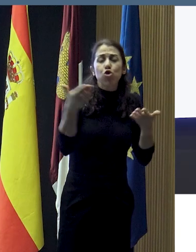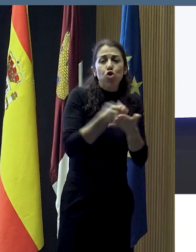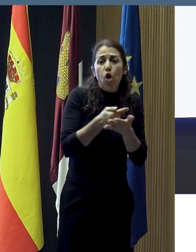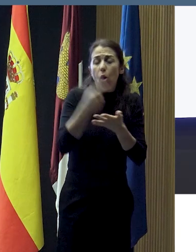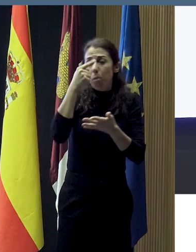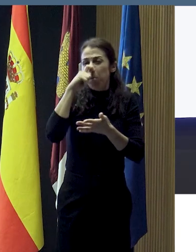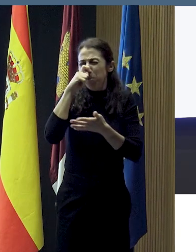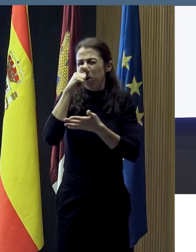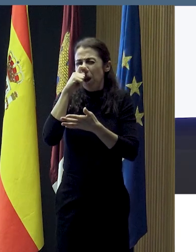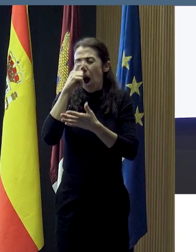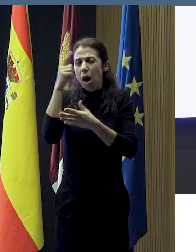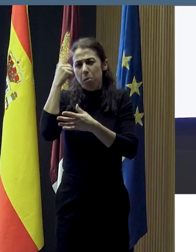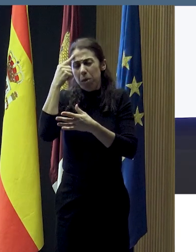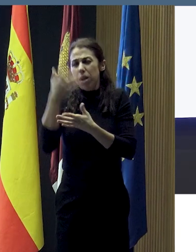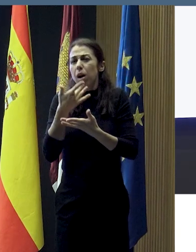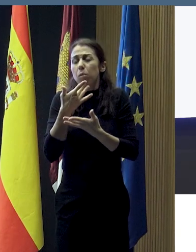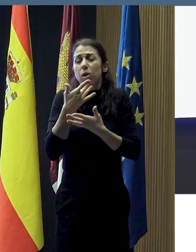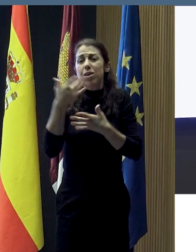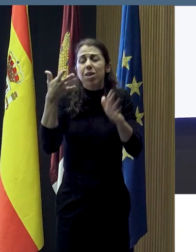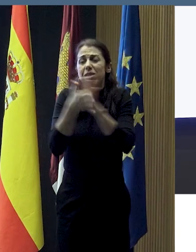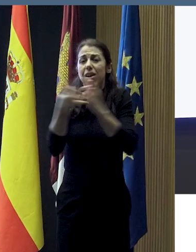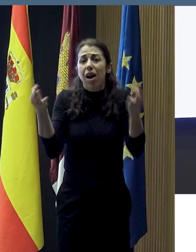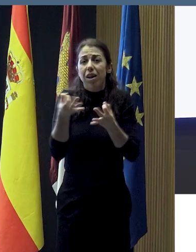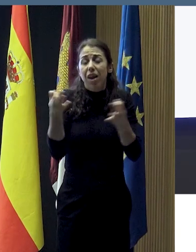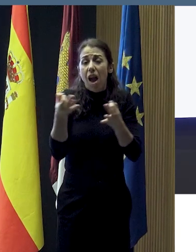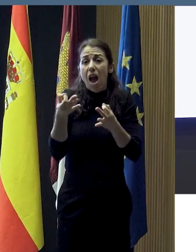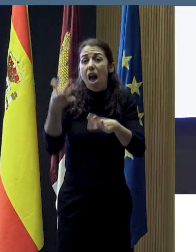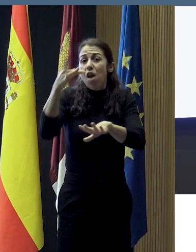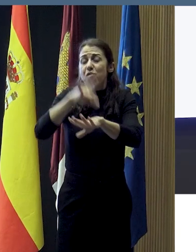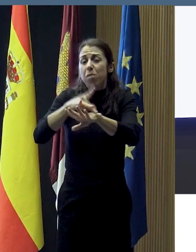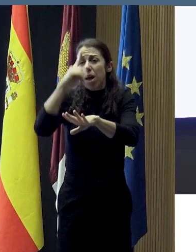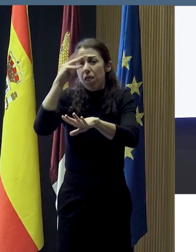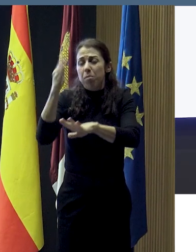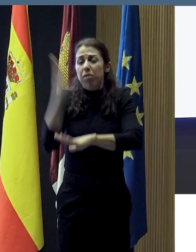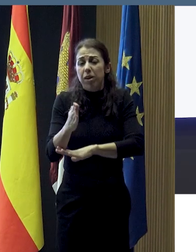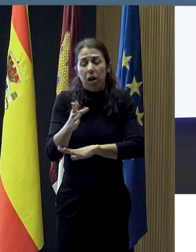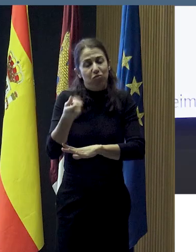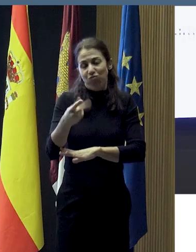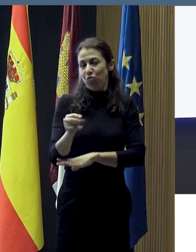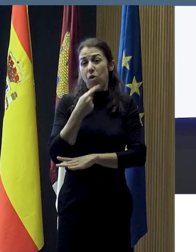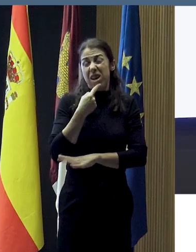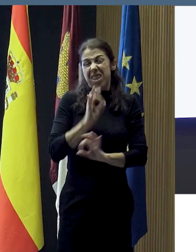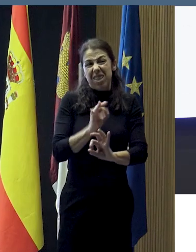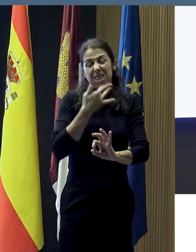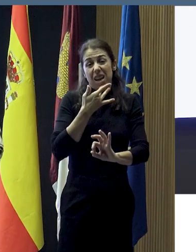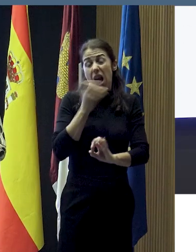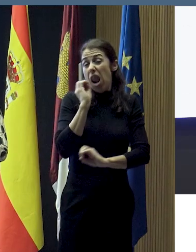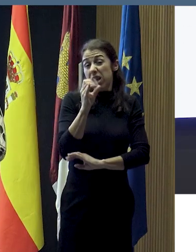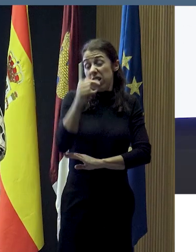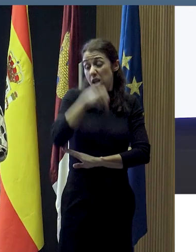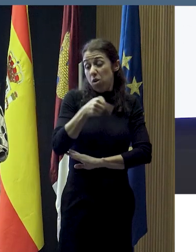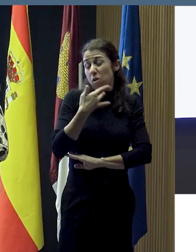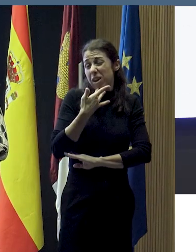memoria supone que la persona tiene o va a tener una enfermedad de Alzheimer. En este sentido, la charla de